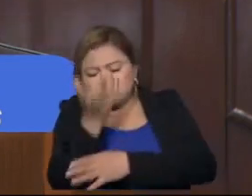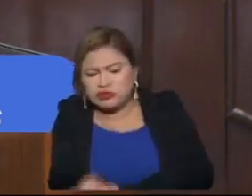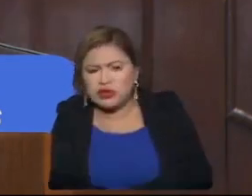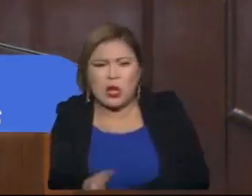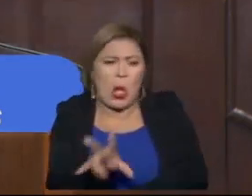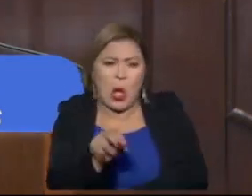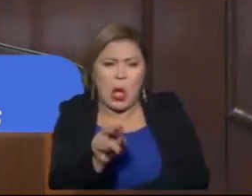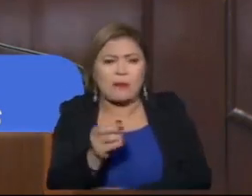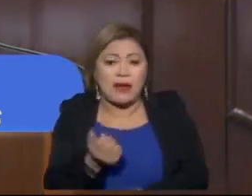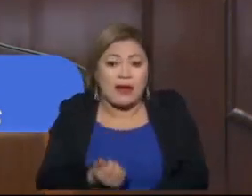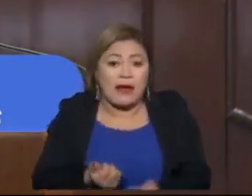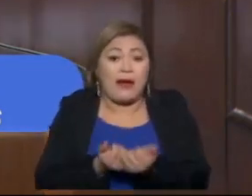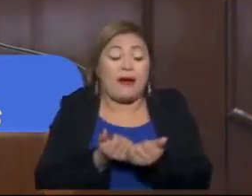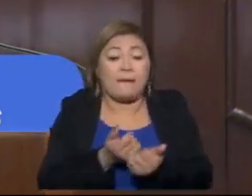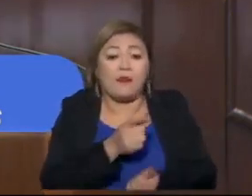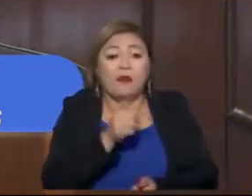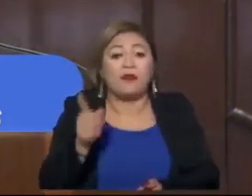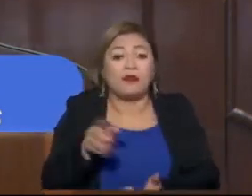este año.